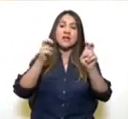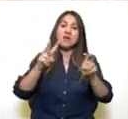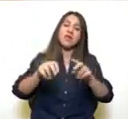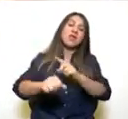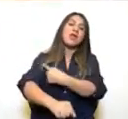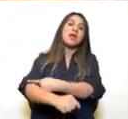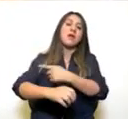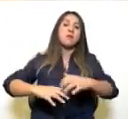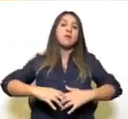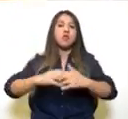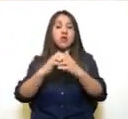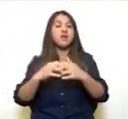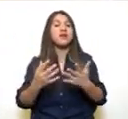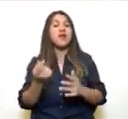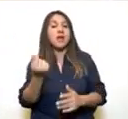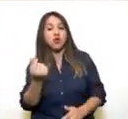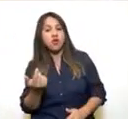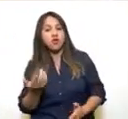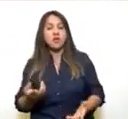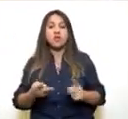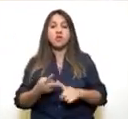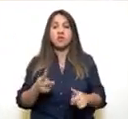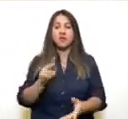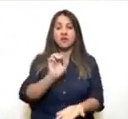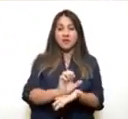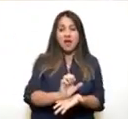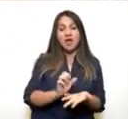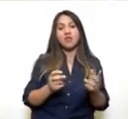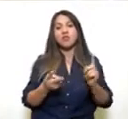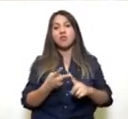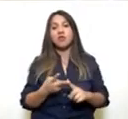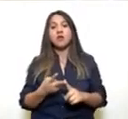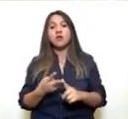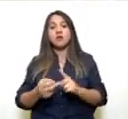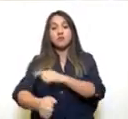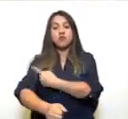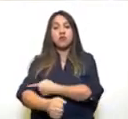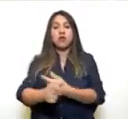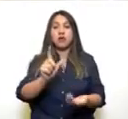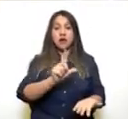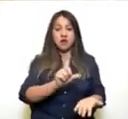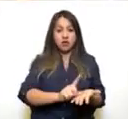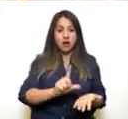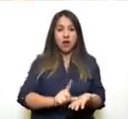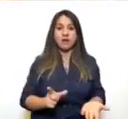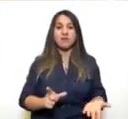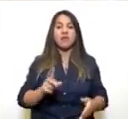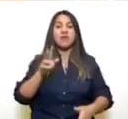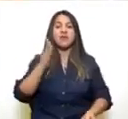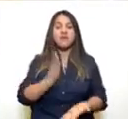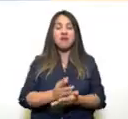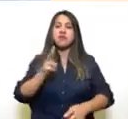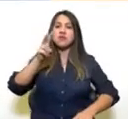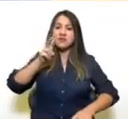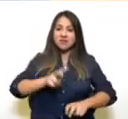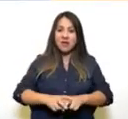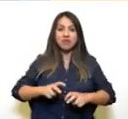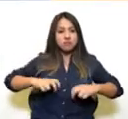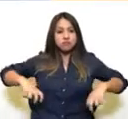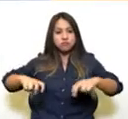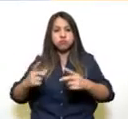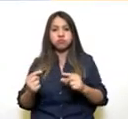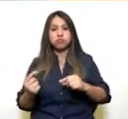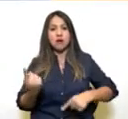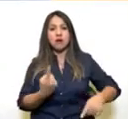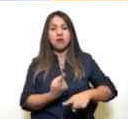el poder económico el poder estatal el poder local y tenemos que sentarnos tiene que haber una crisis a ver